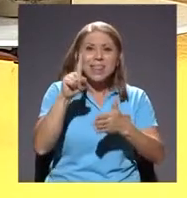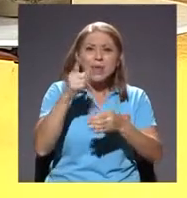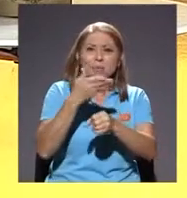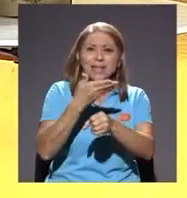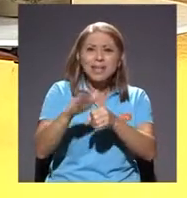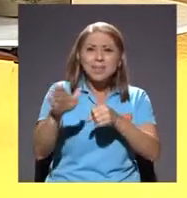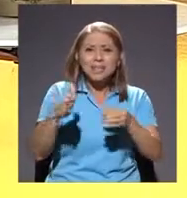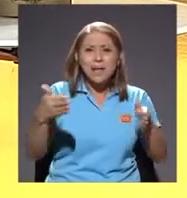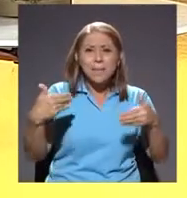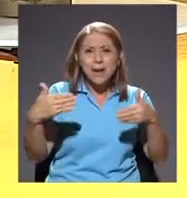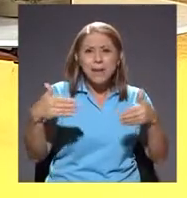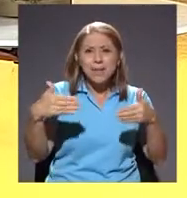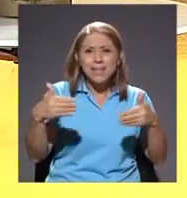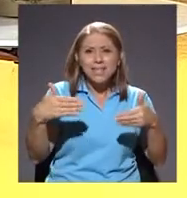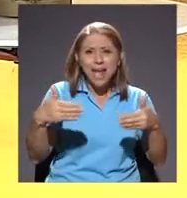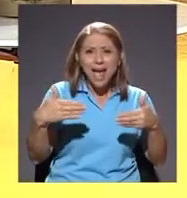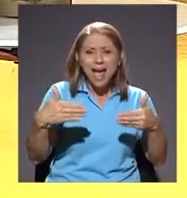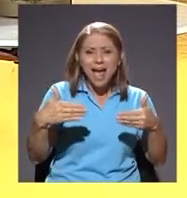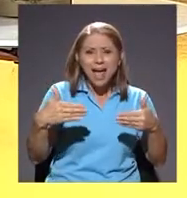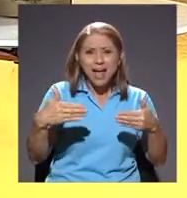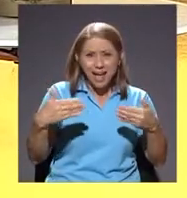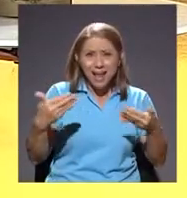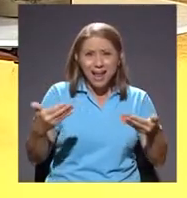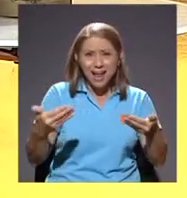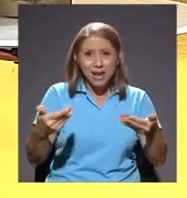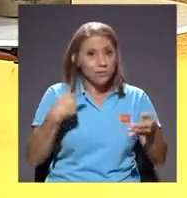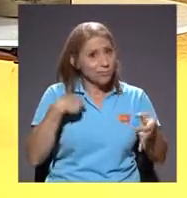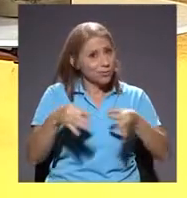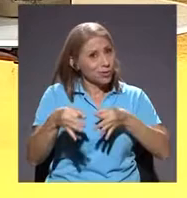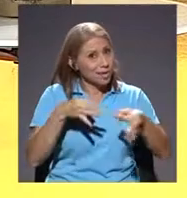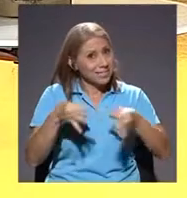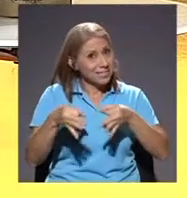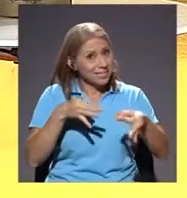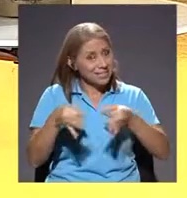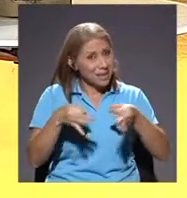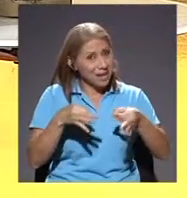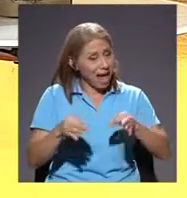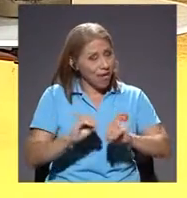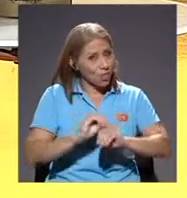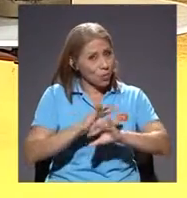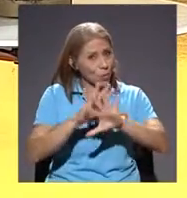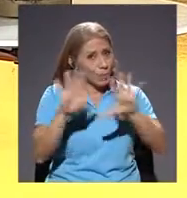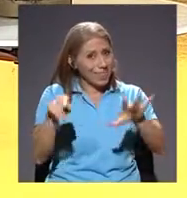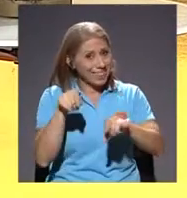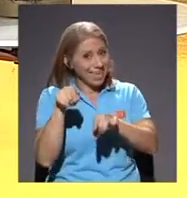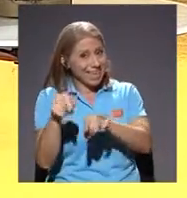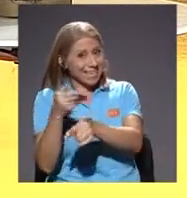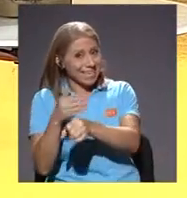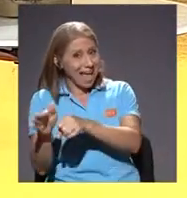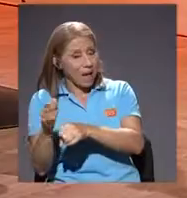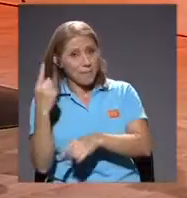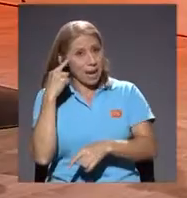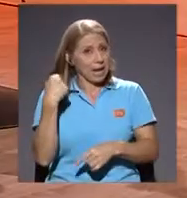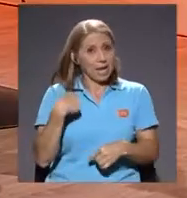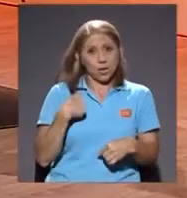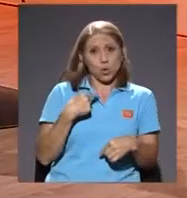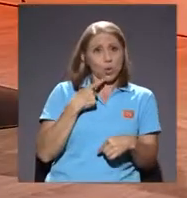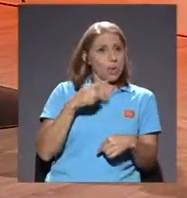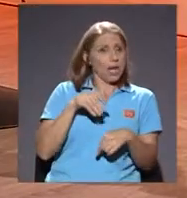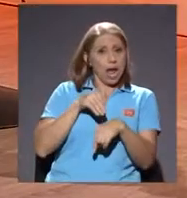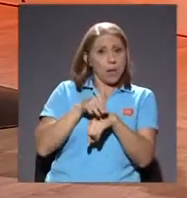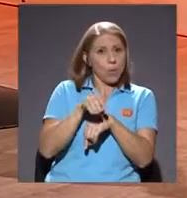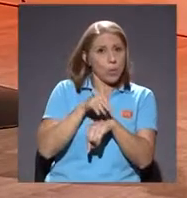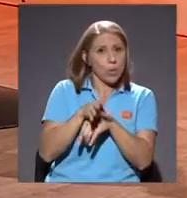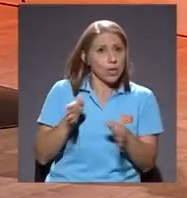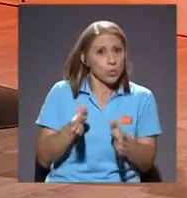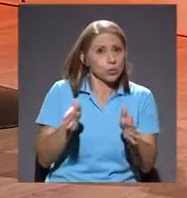panameña lo estoy haciendo explícito de eso para que no parezca que yo estoy diciendo la línea de cosas que no estoy induciendo